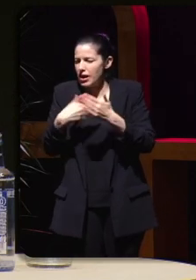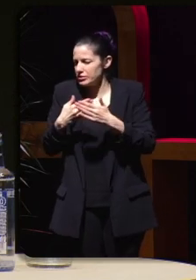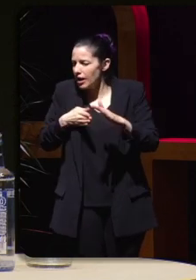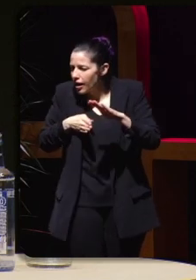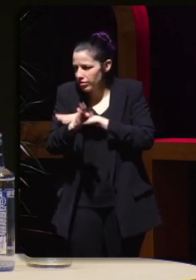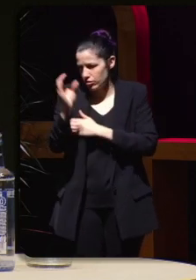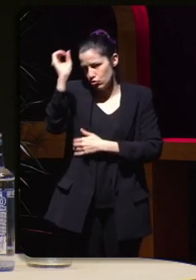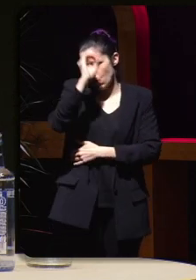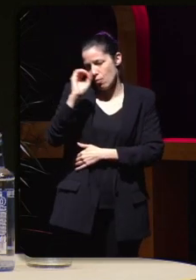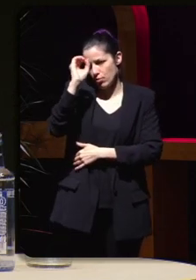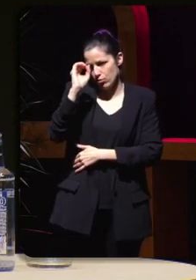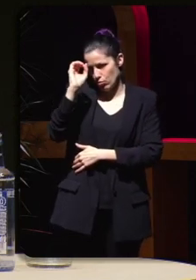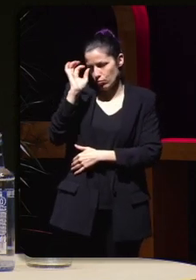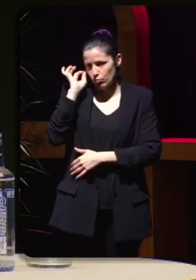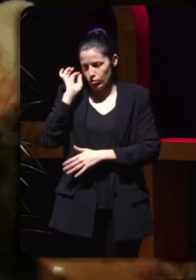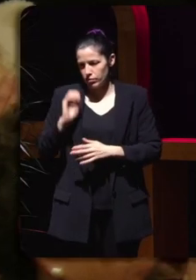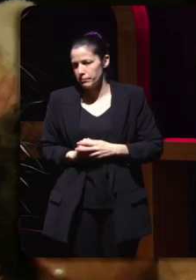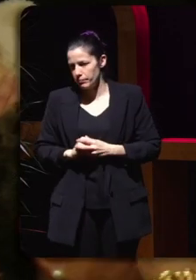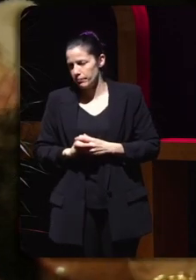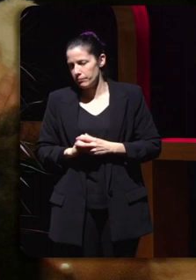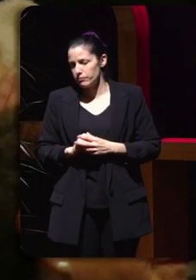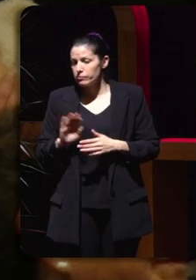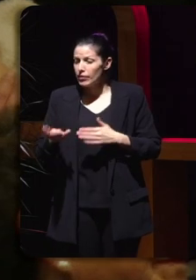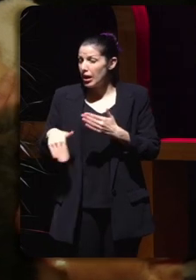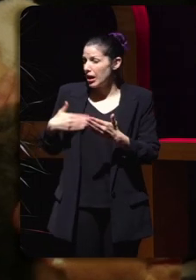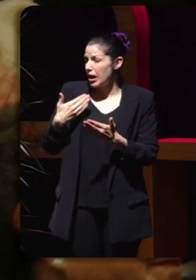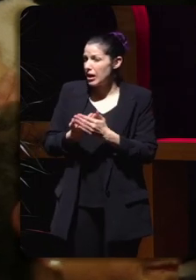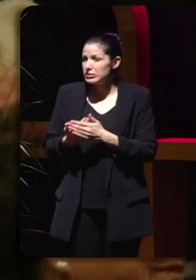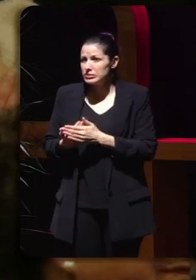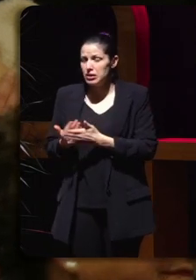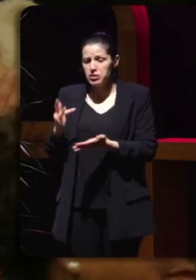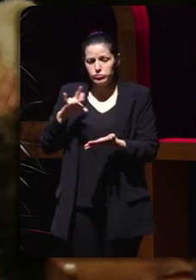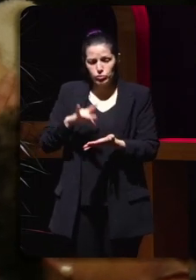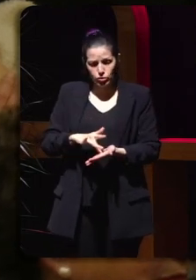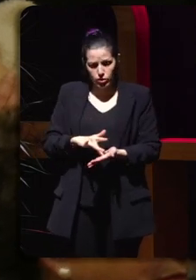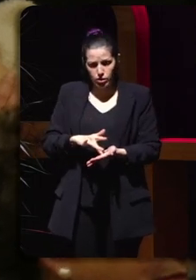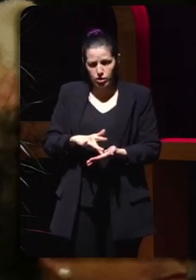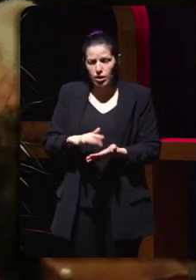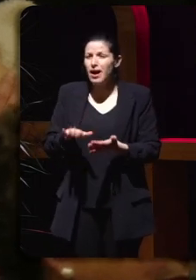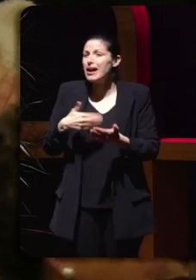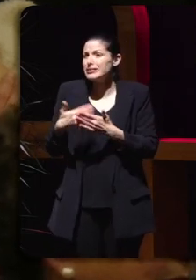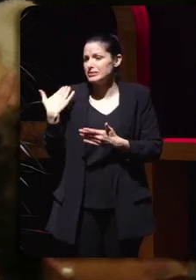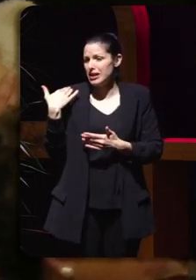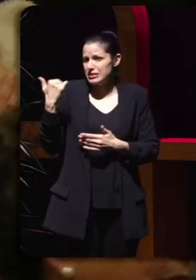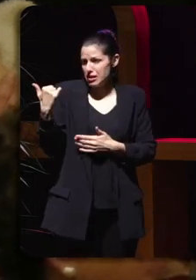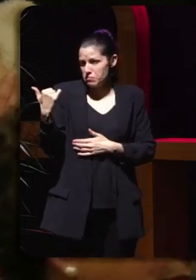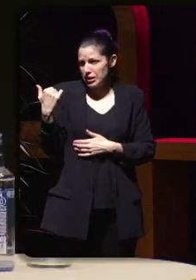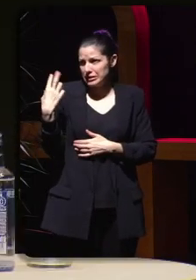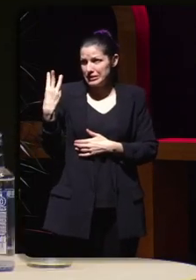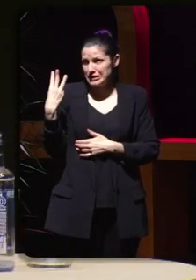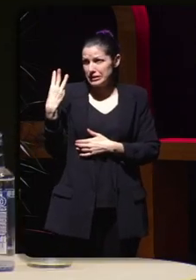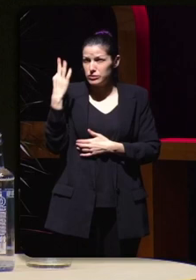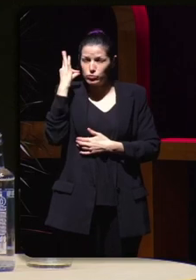de eso he de deciros que hasta que llegamos hasta que nos llamaron a tres